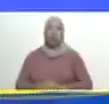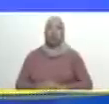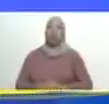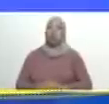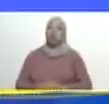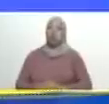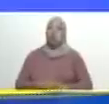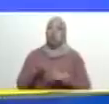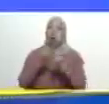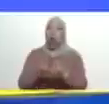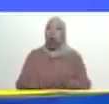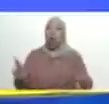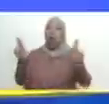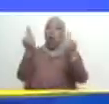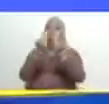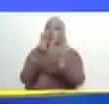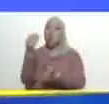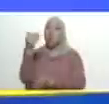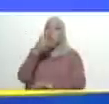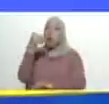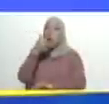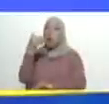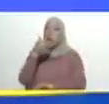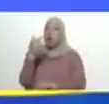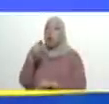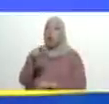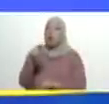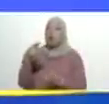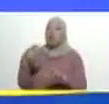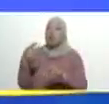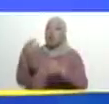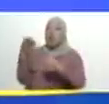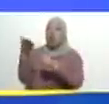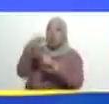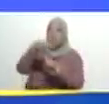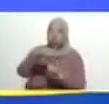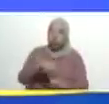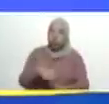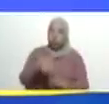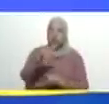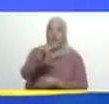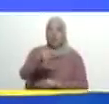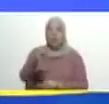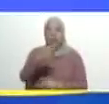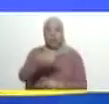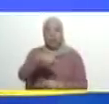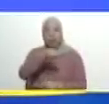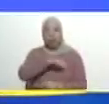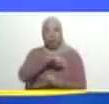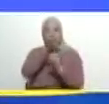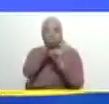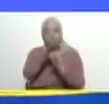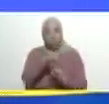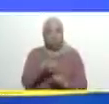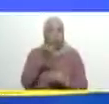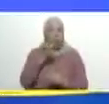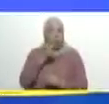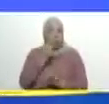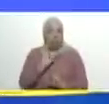Naciones Unidas se fundamenta en el principio de la no injerencia y